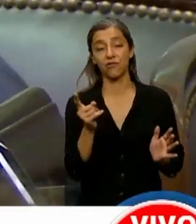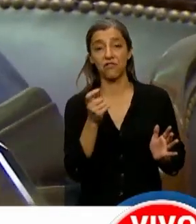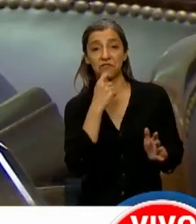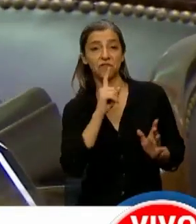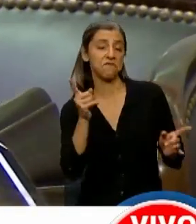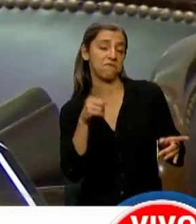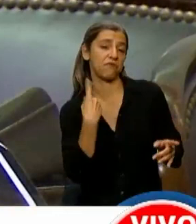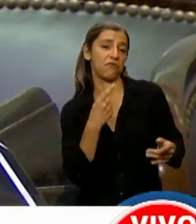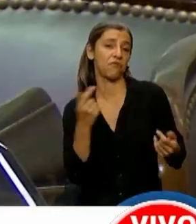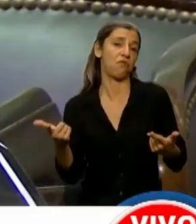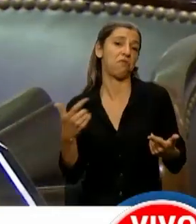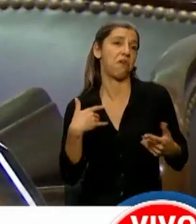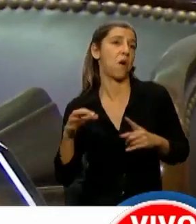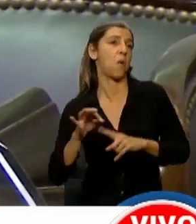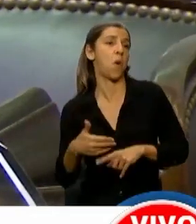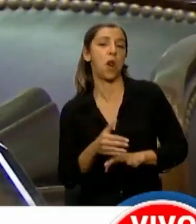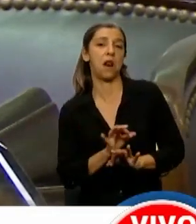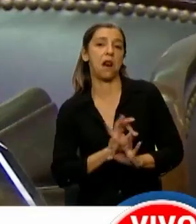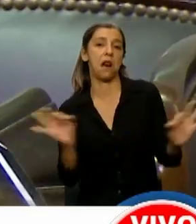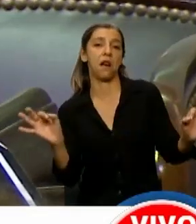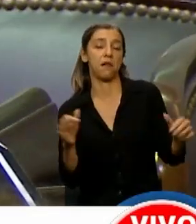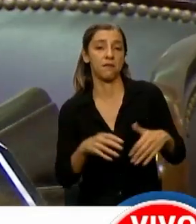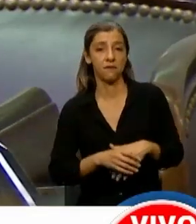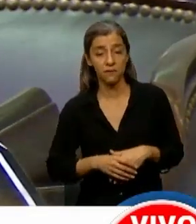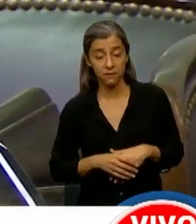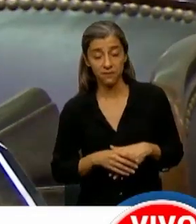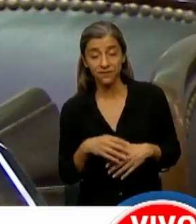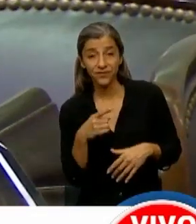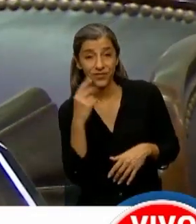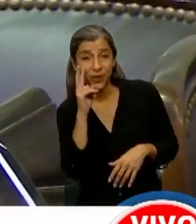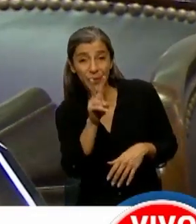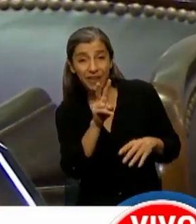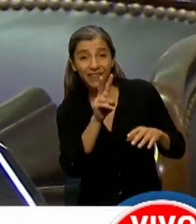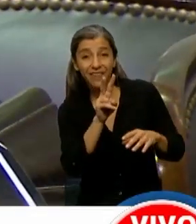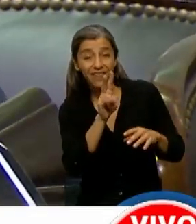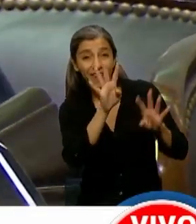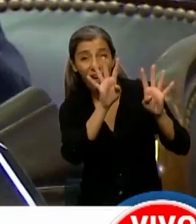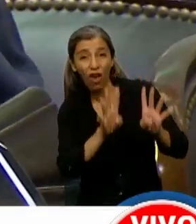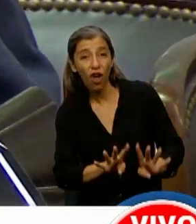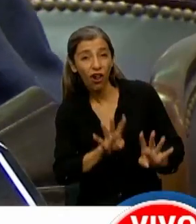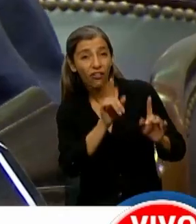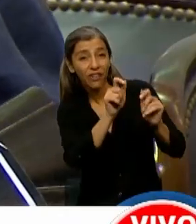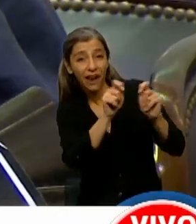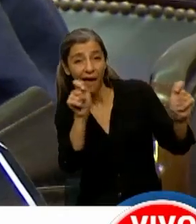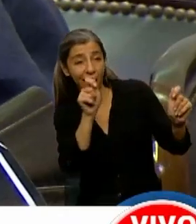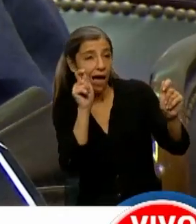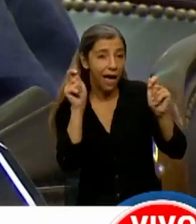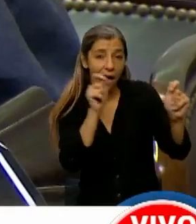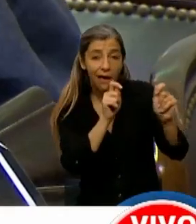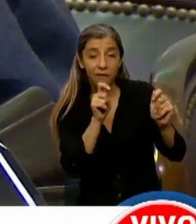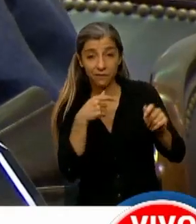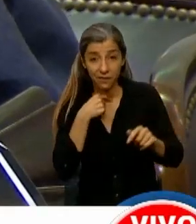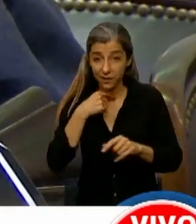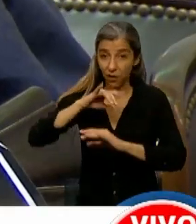no vamos a darle quórum. Y se fueron los muchachos. Lo veíamos como abrían la cortinita ya. Y quiero decirle esto a los trabajadores que